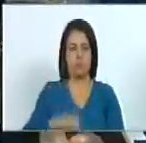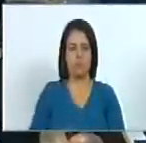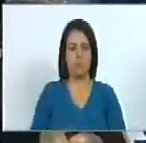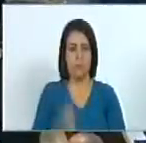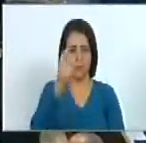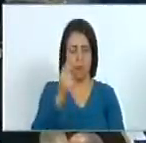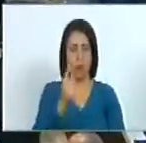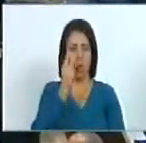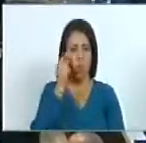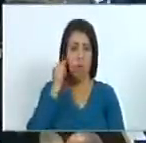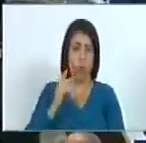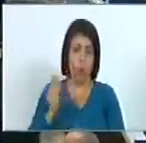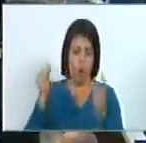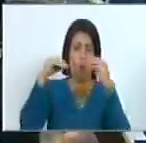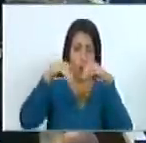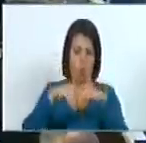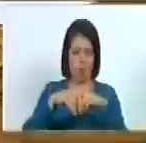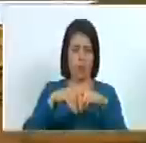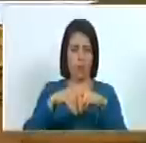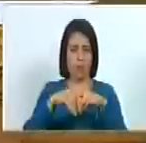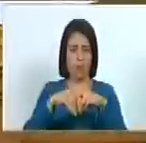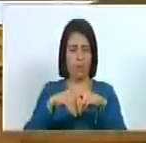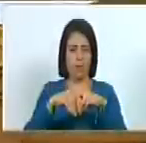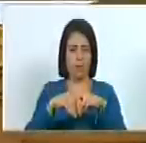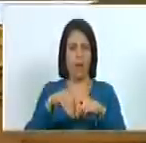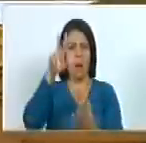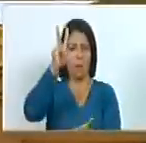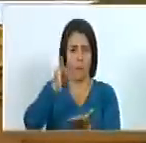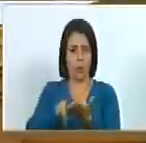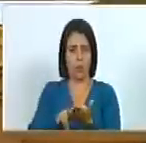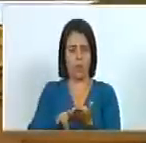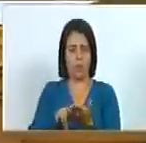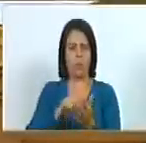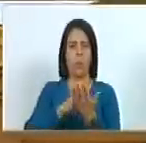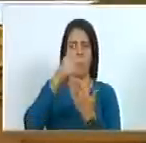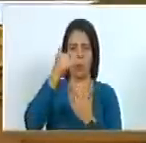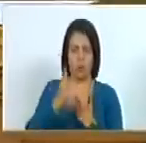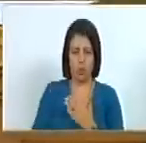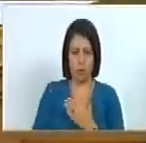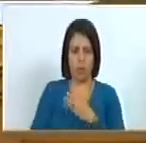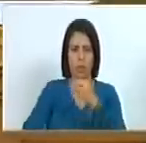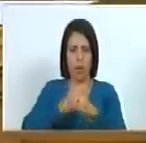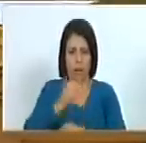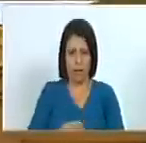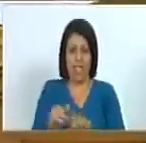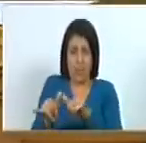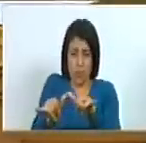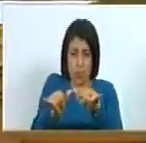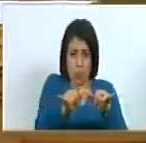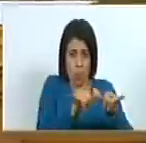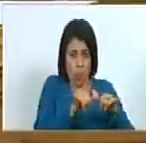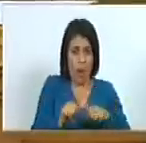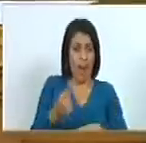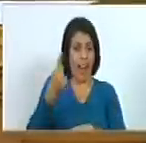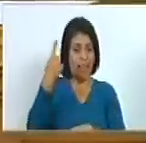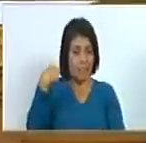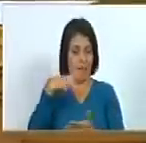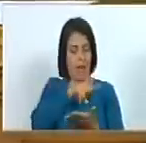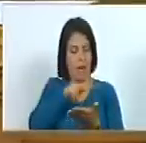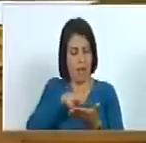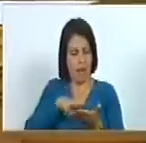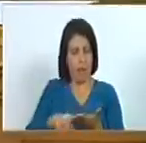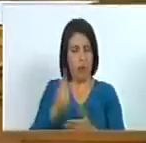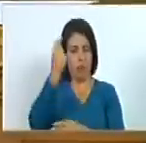Las diputadas y diputados que estén de acuerdo con la aprobación del proyecto tal cual como fue leído por